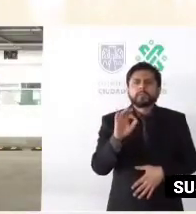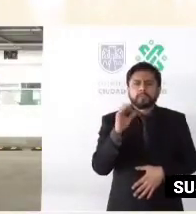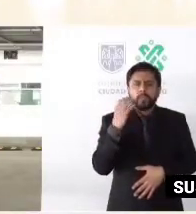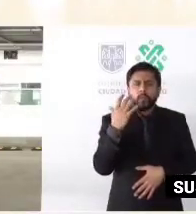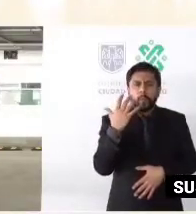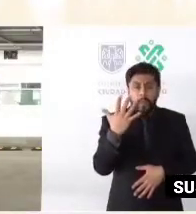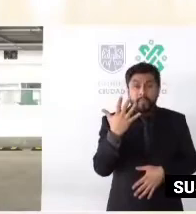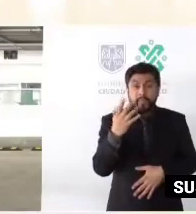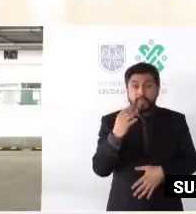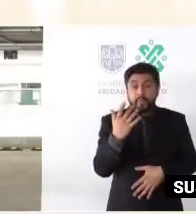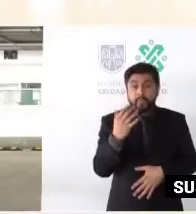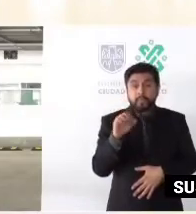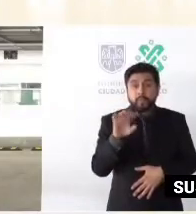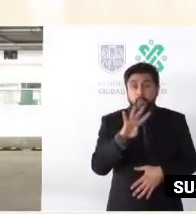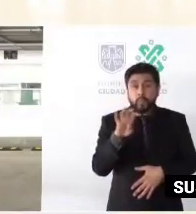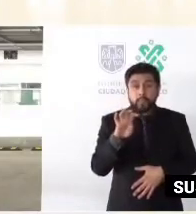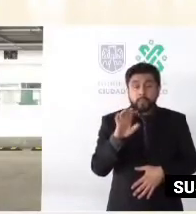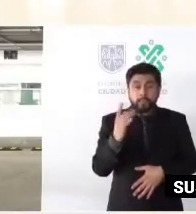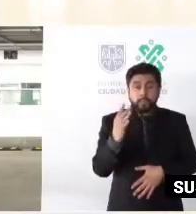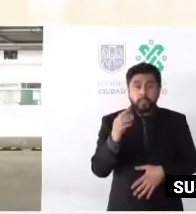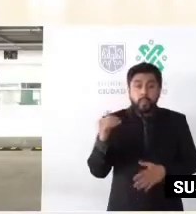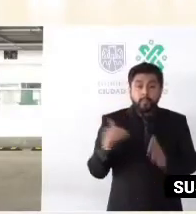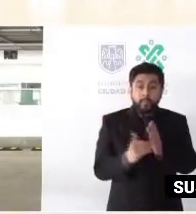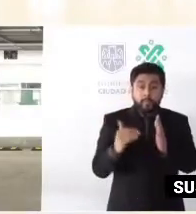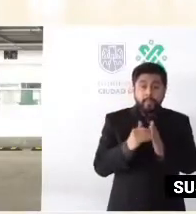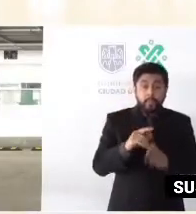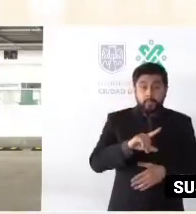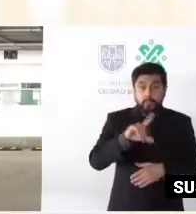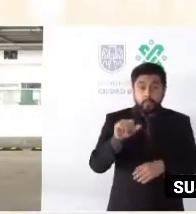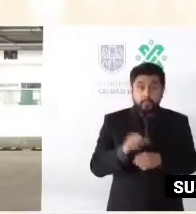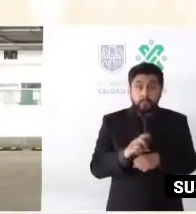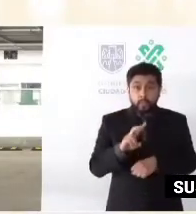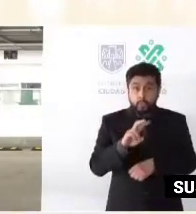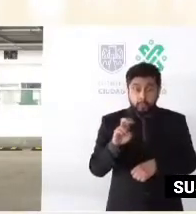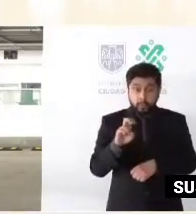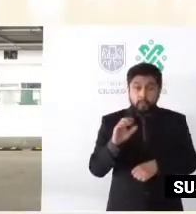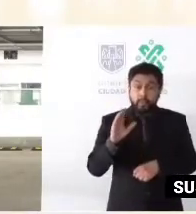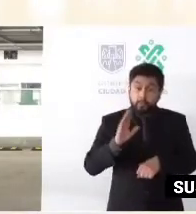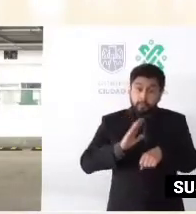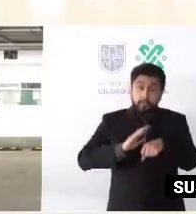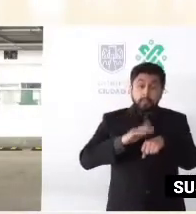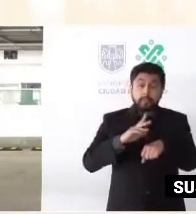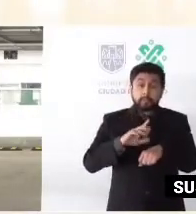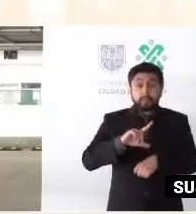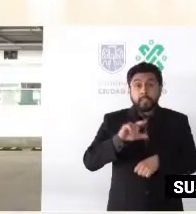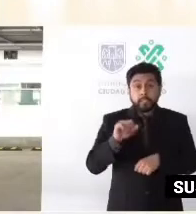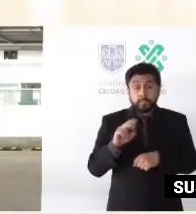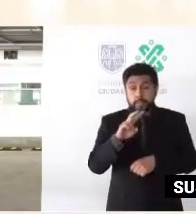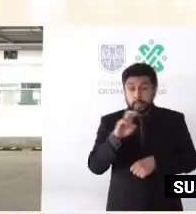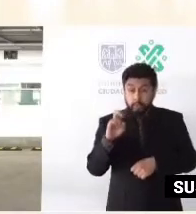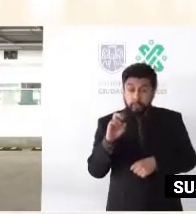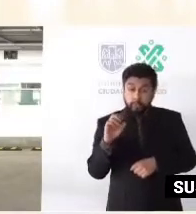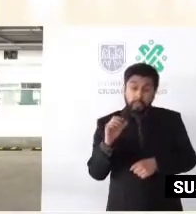millones de pesos en un inicio, luego 200 más y 250 de equipamiento hasta ahora.